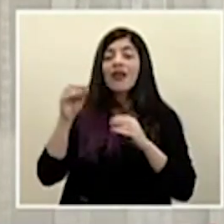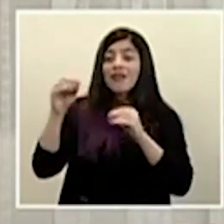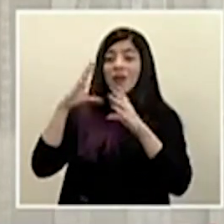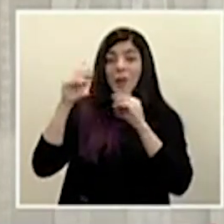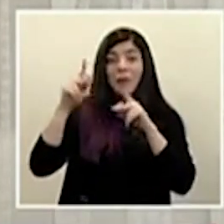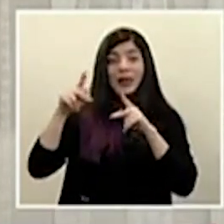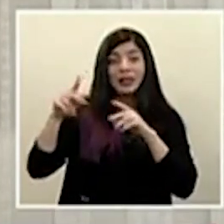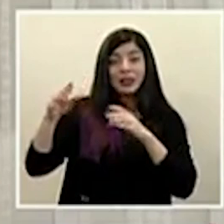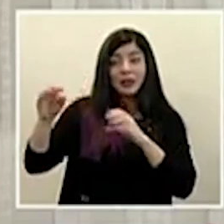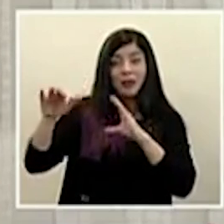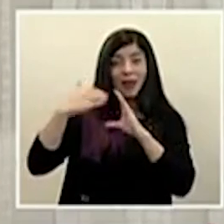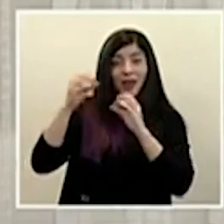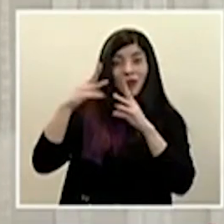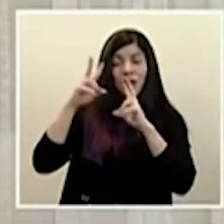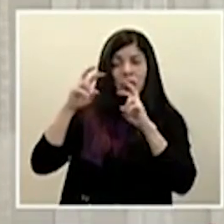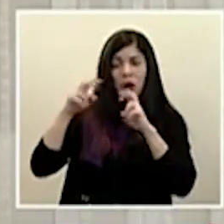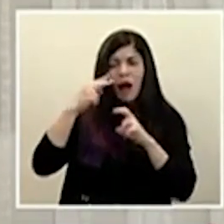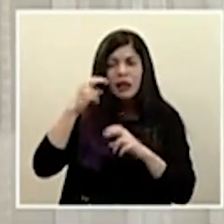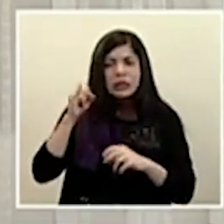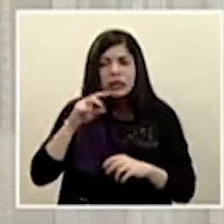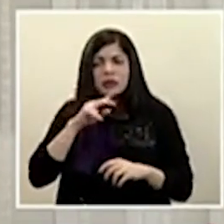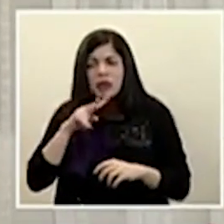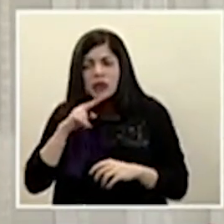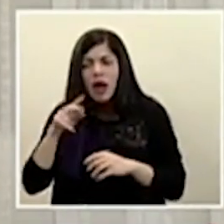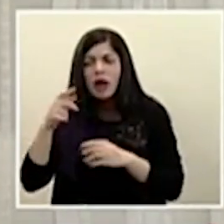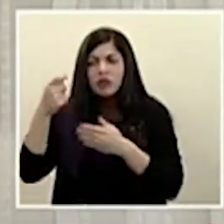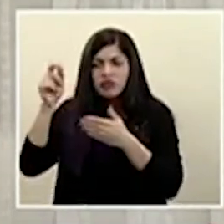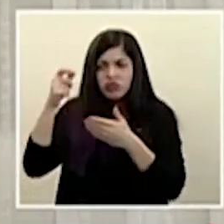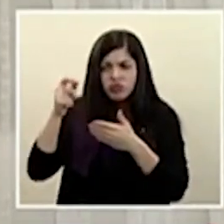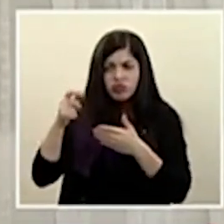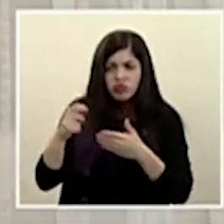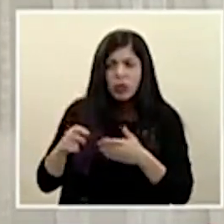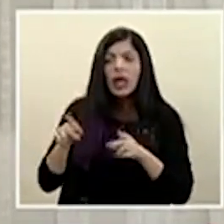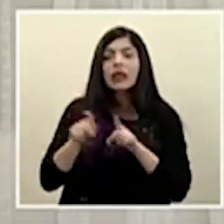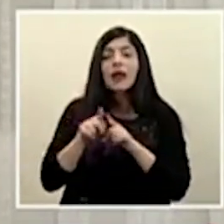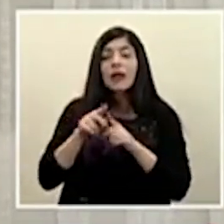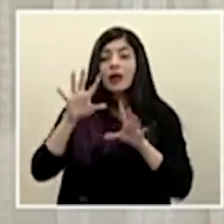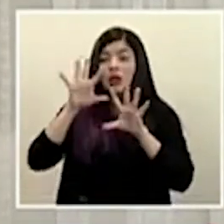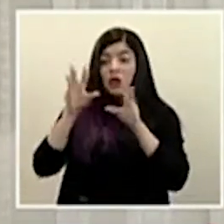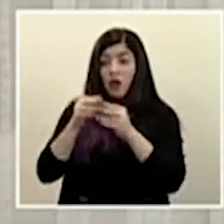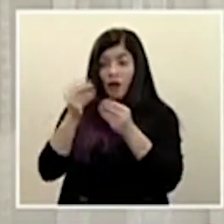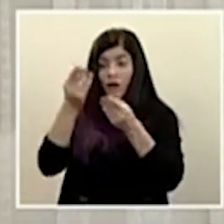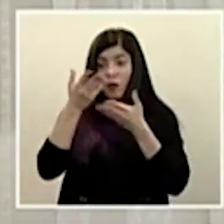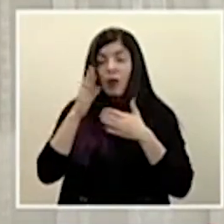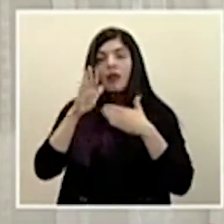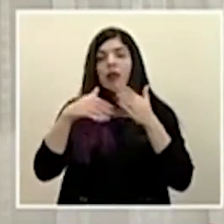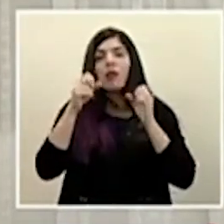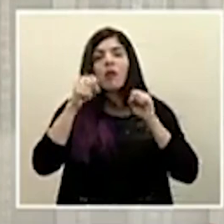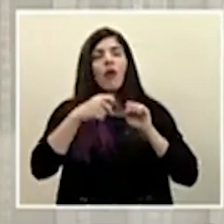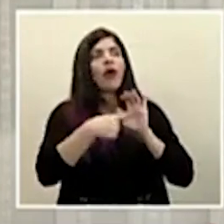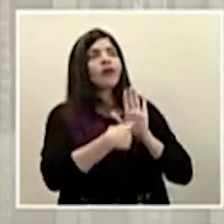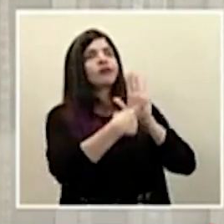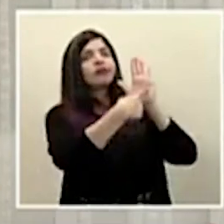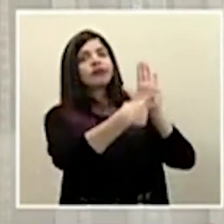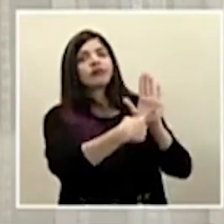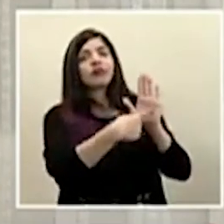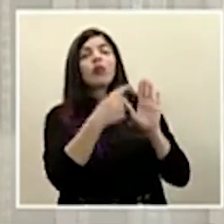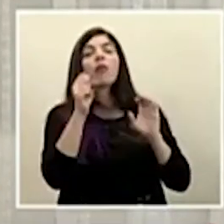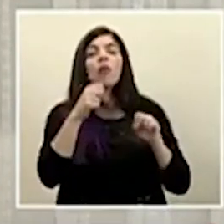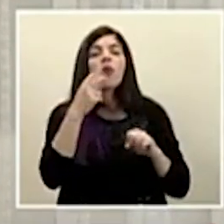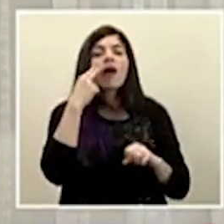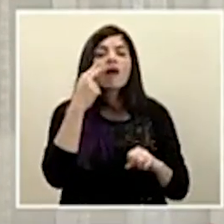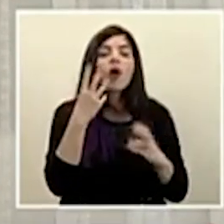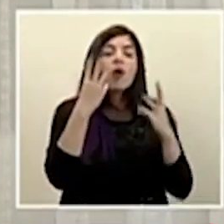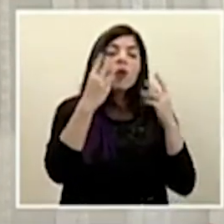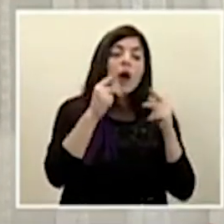que tenemos y también poder ir generando indicadores de rendición de cuentas donde podremos no solo ver cuántas personas